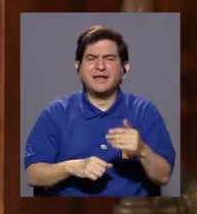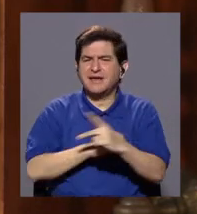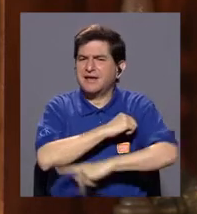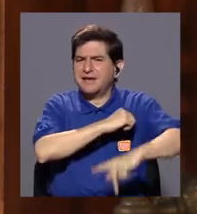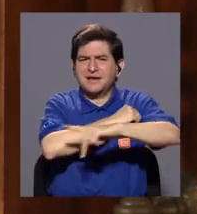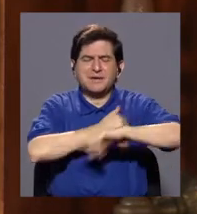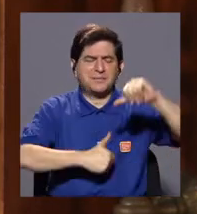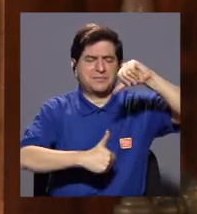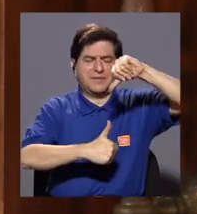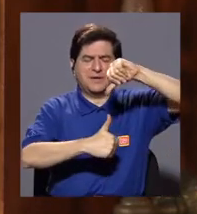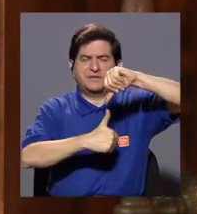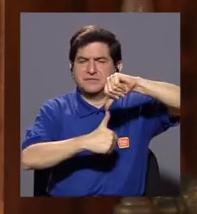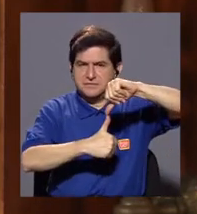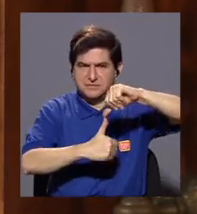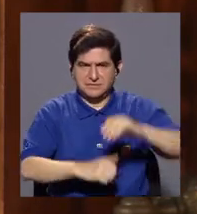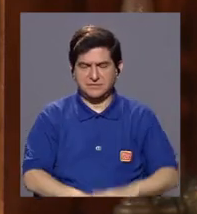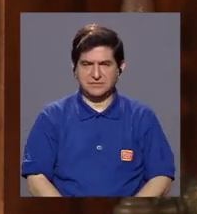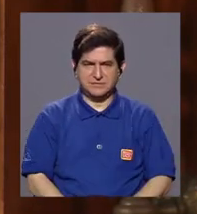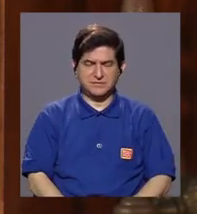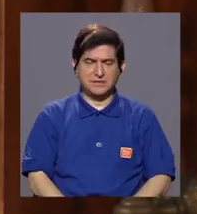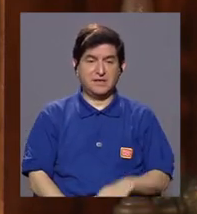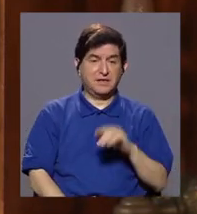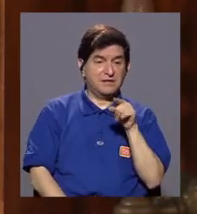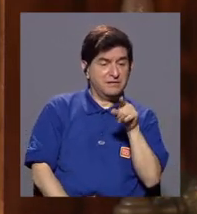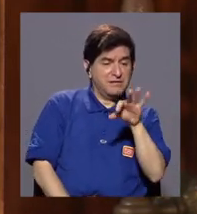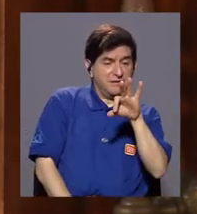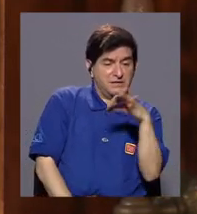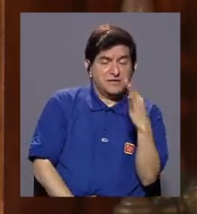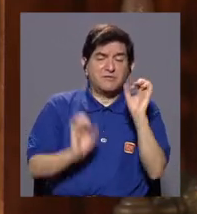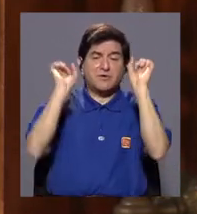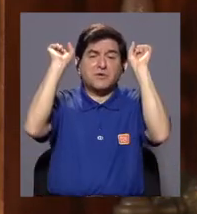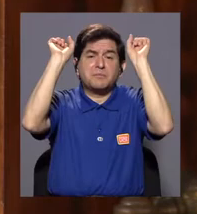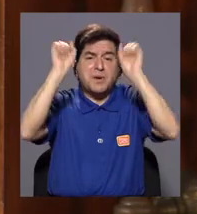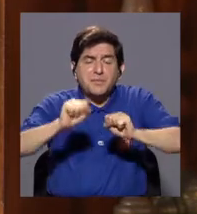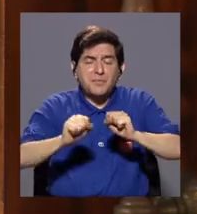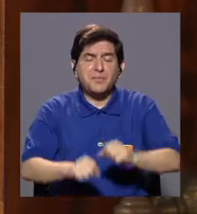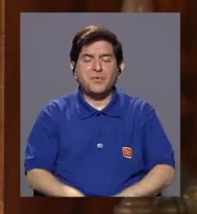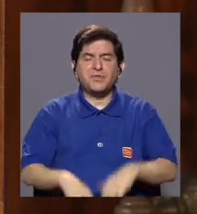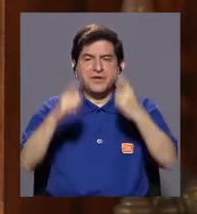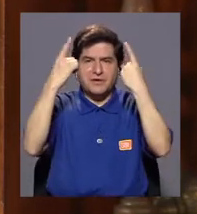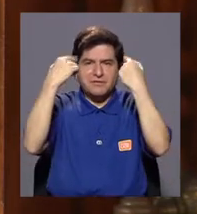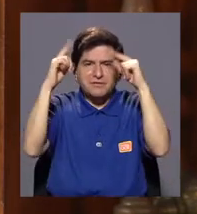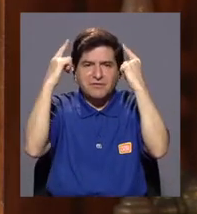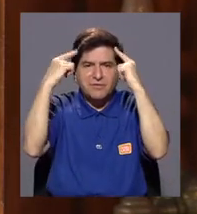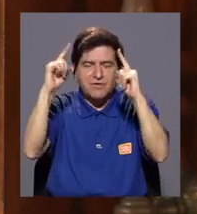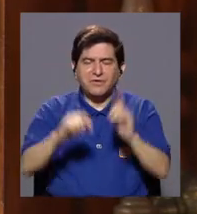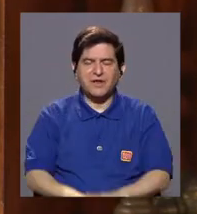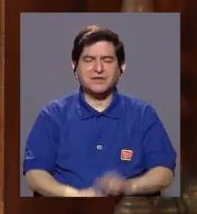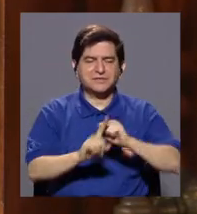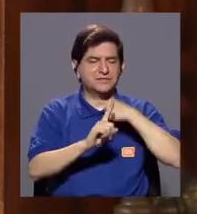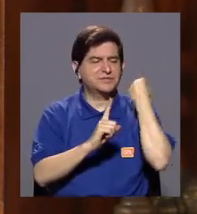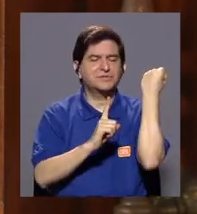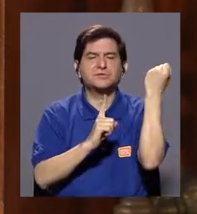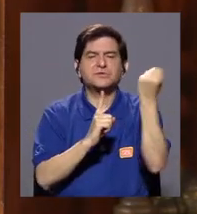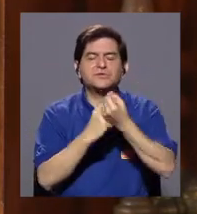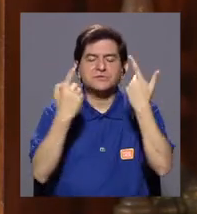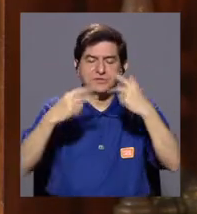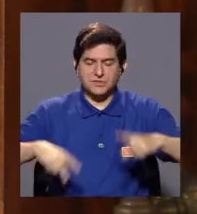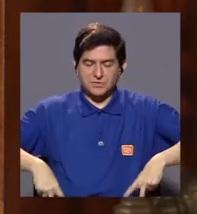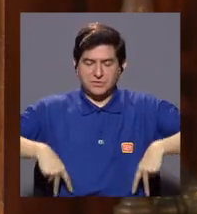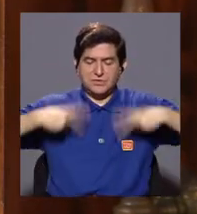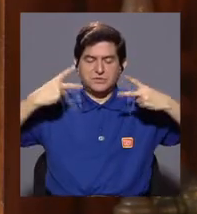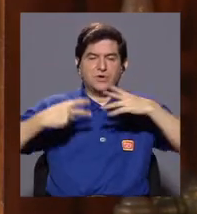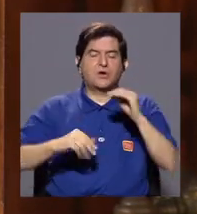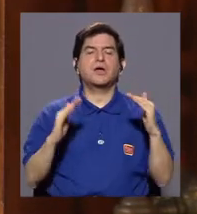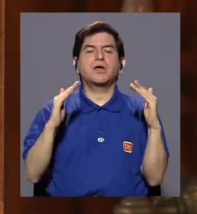países centroamericanos para lograr efectivamente condiciones de